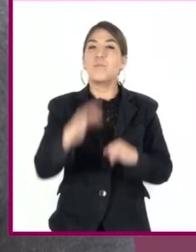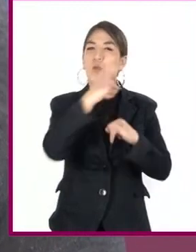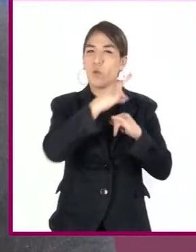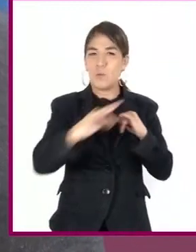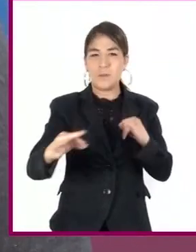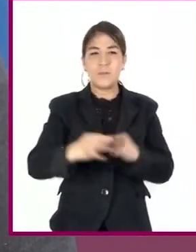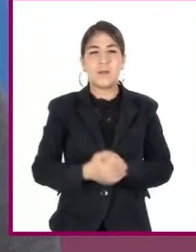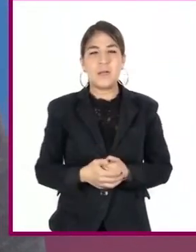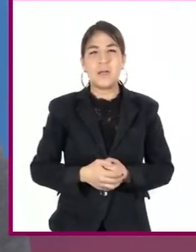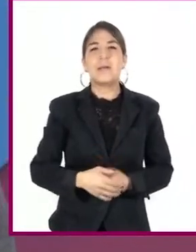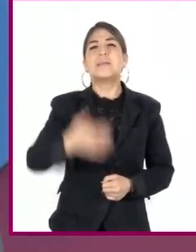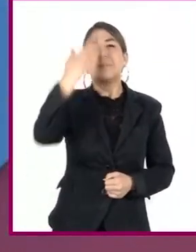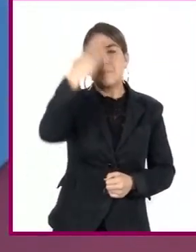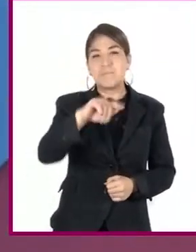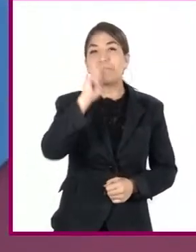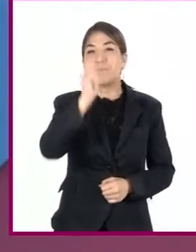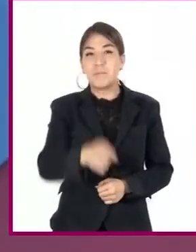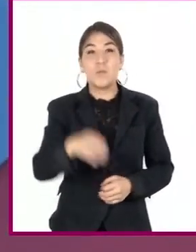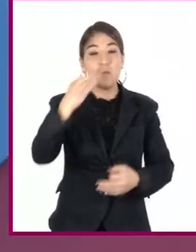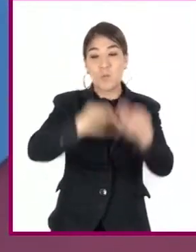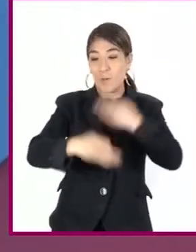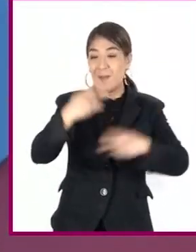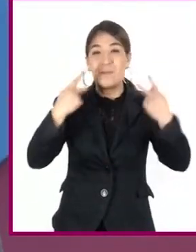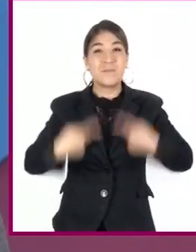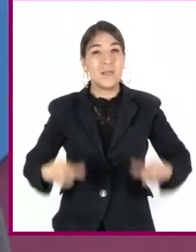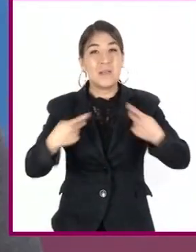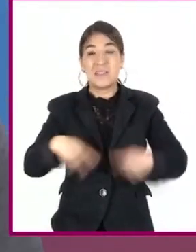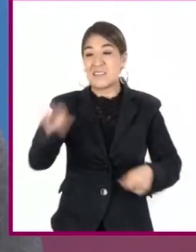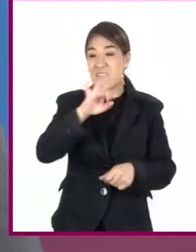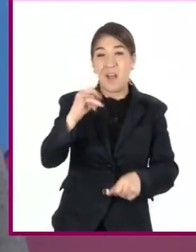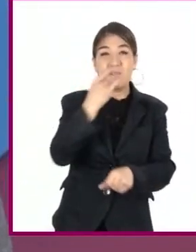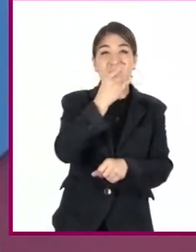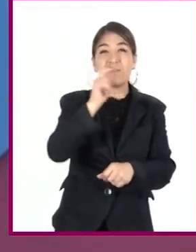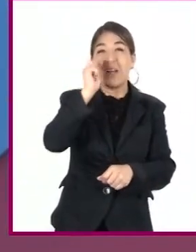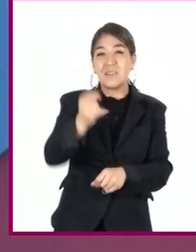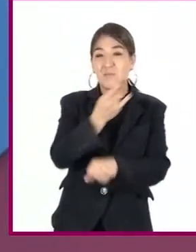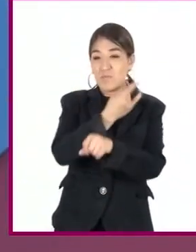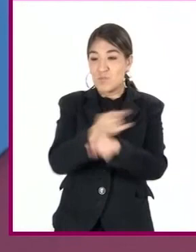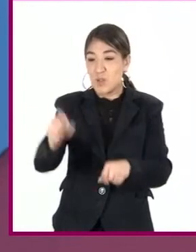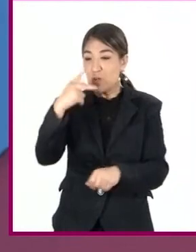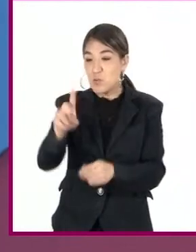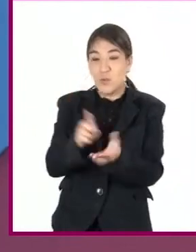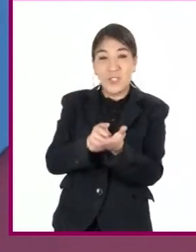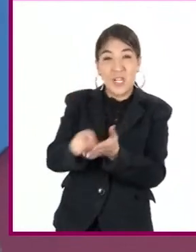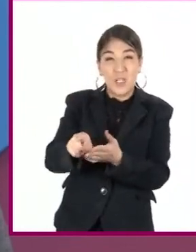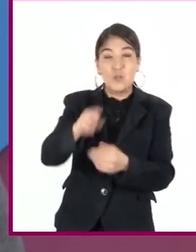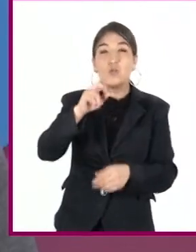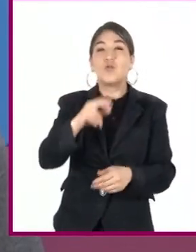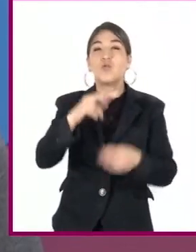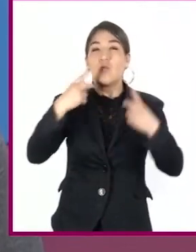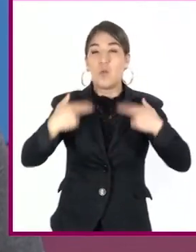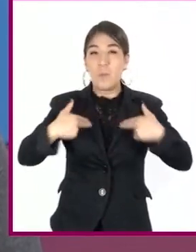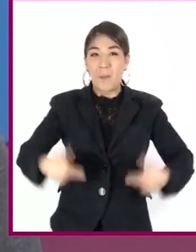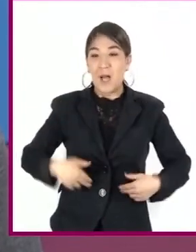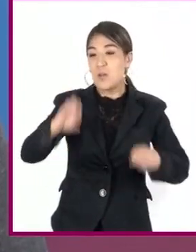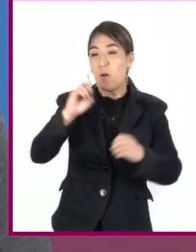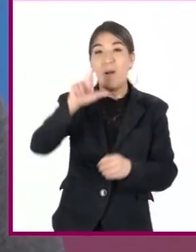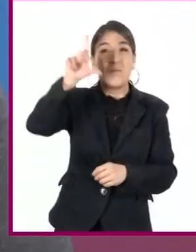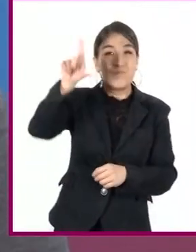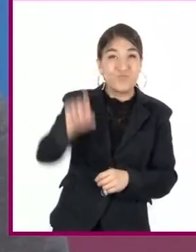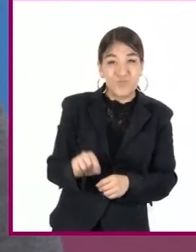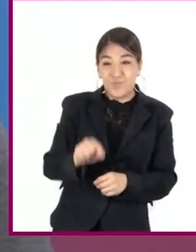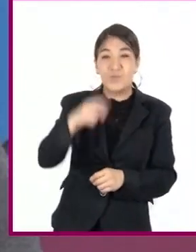Finalmente, supimos que toda persona afectada en sus derechos humanos puede utilizar la Constitución y los tratados